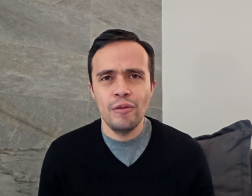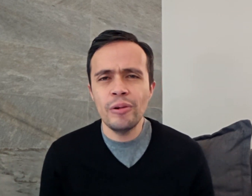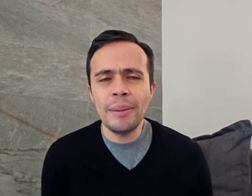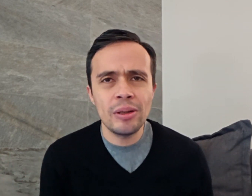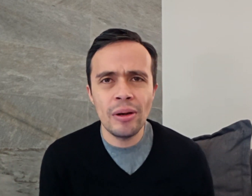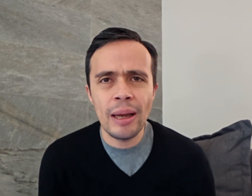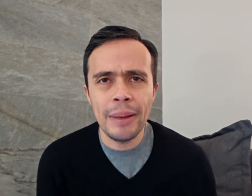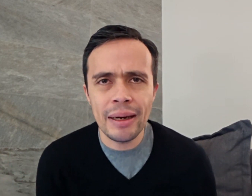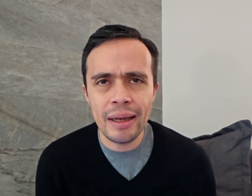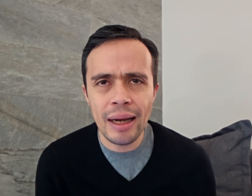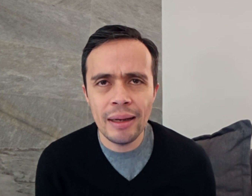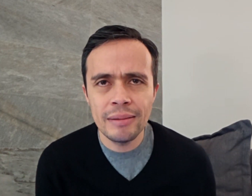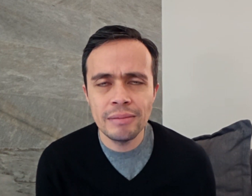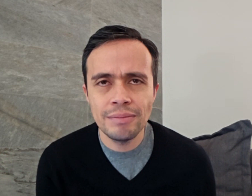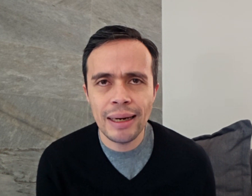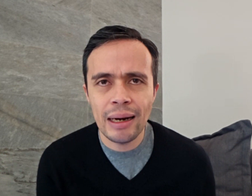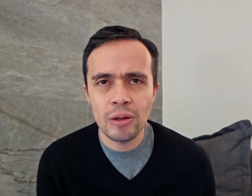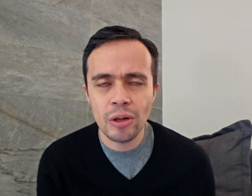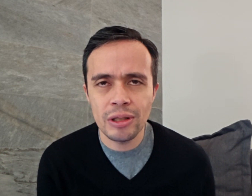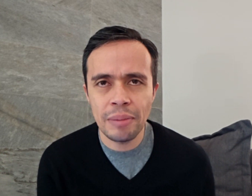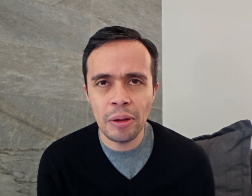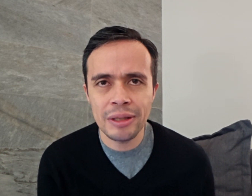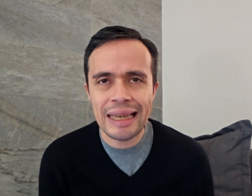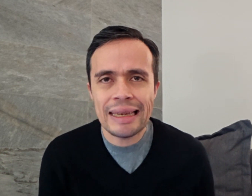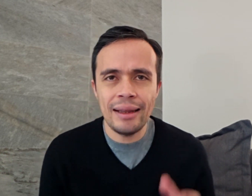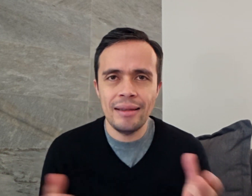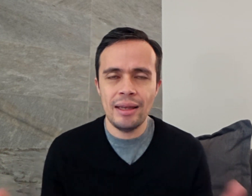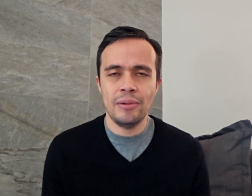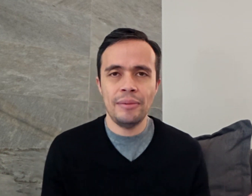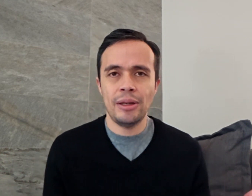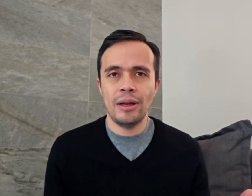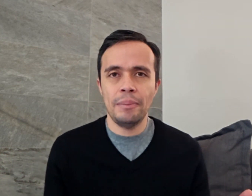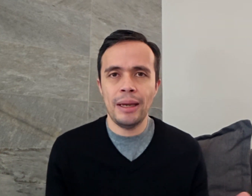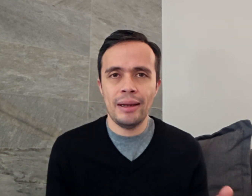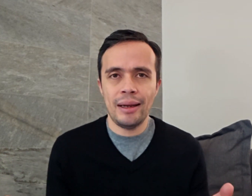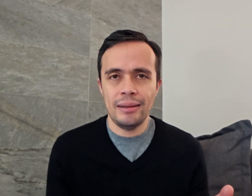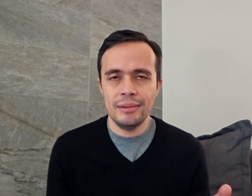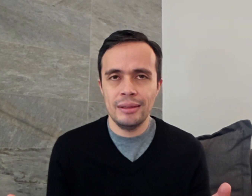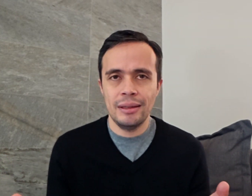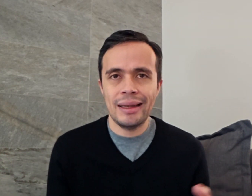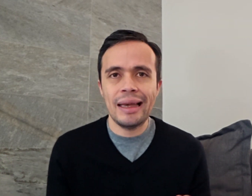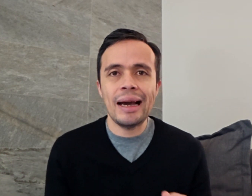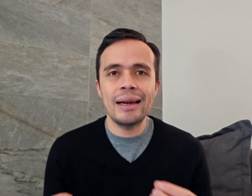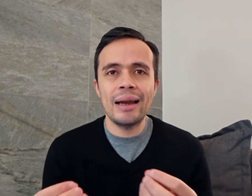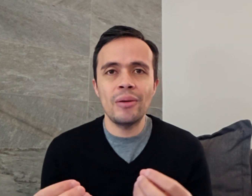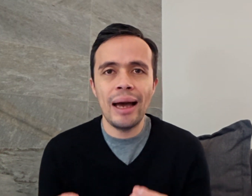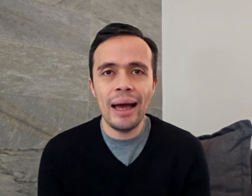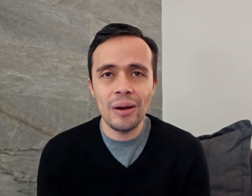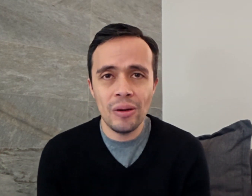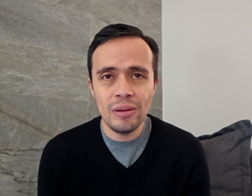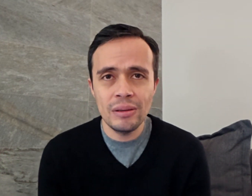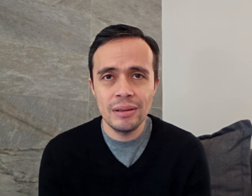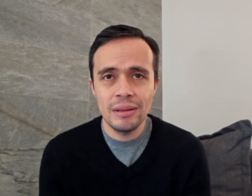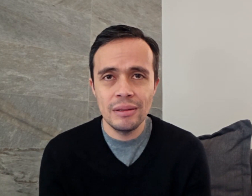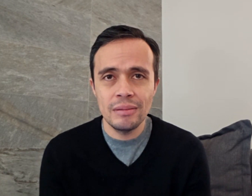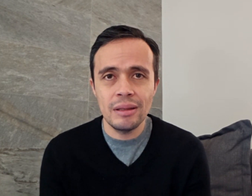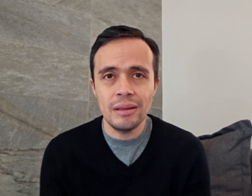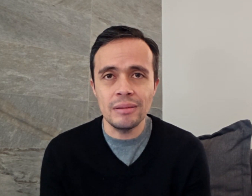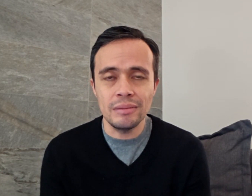pero fue una victoria pírrica para los conservadores. ¿Qué quiere decir una victoria pírrica? Que ganaron